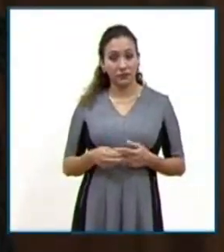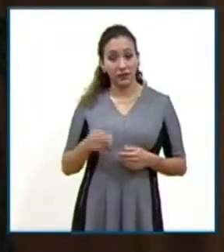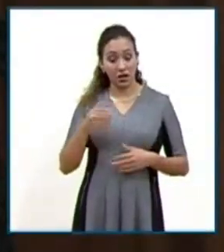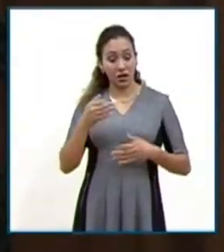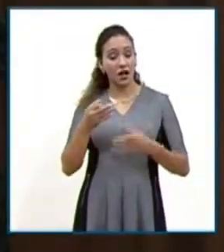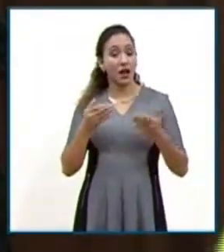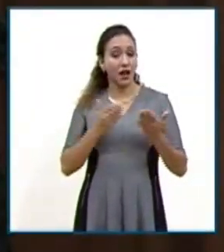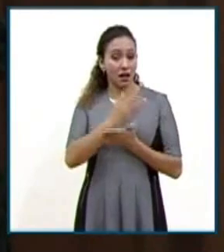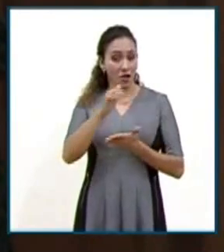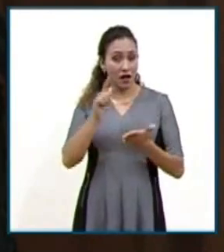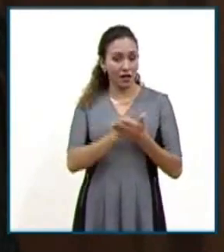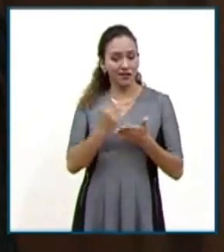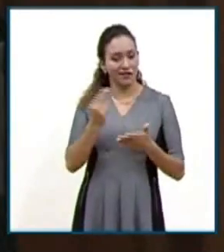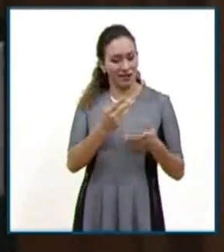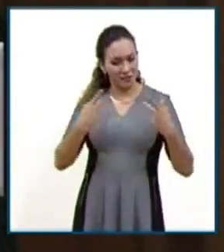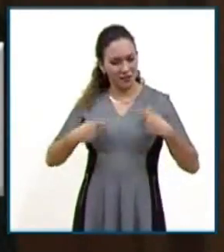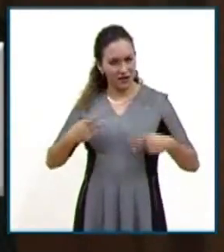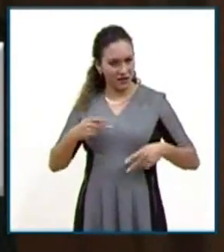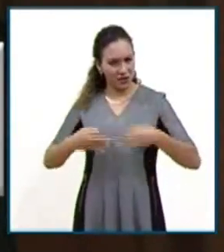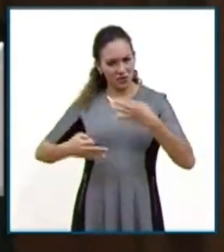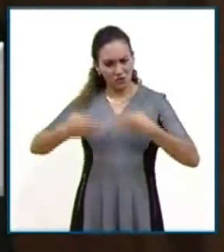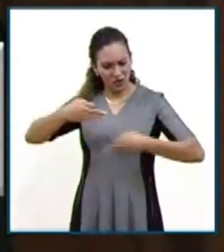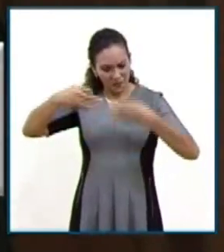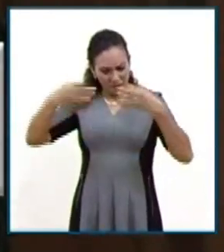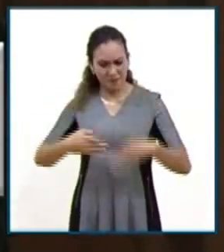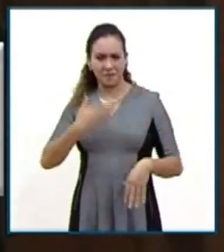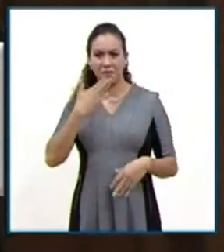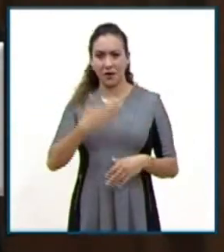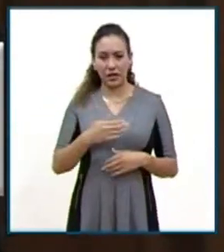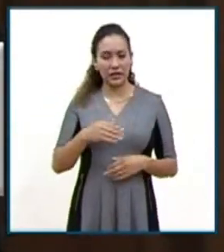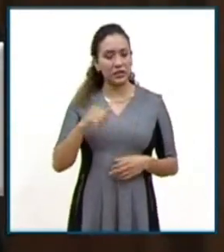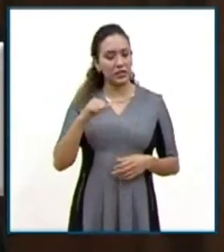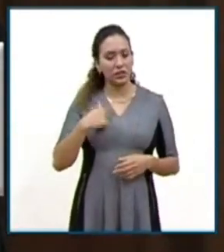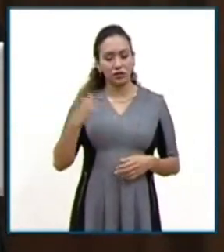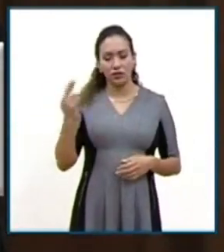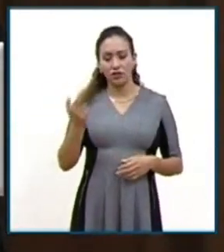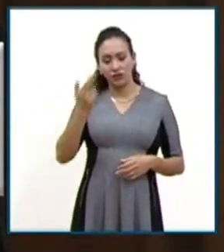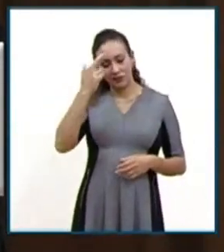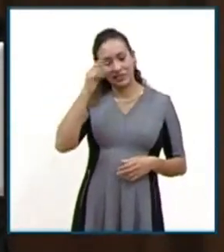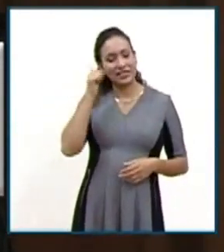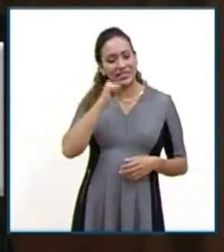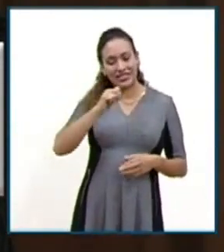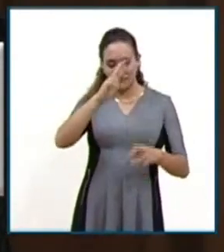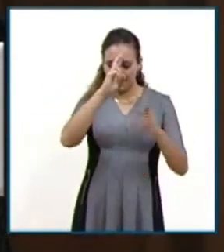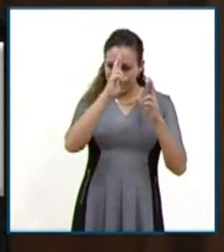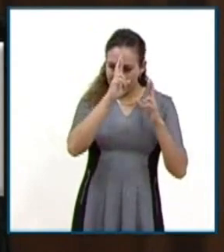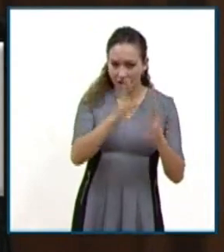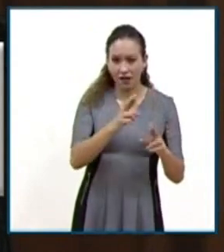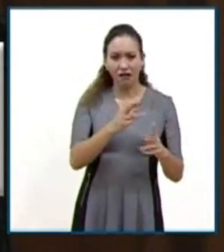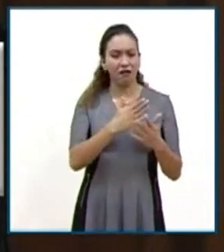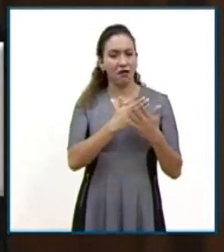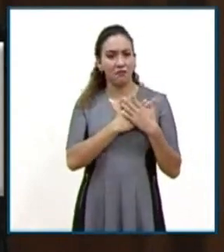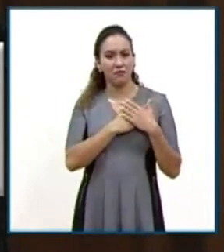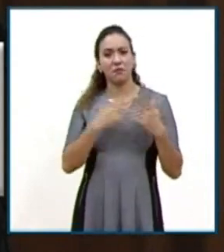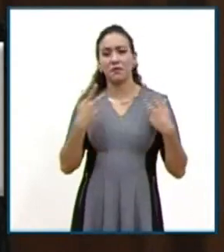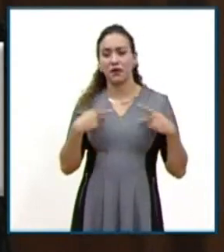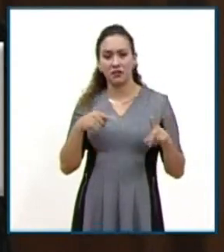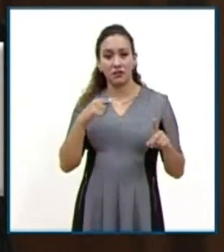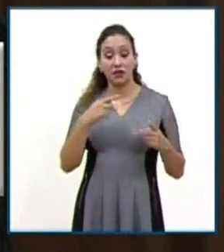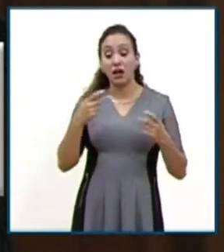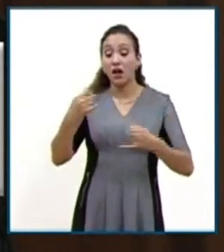realidad cotidiana. El magistrado presidente del Poder Judicial Capitalino, Rafael Guerra Álvarez, reconoció el legado de